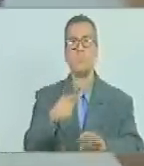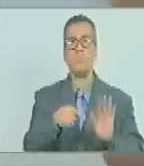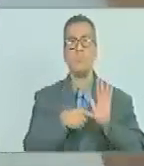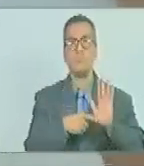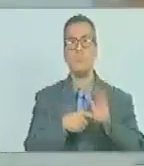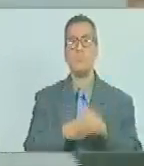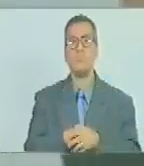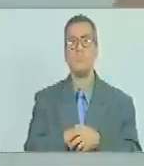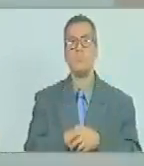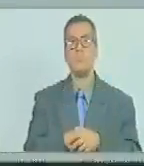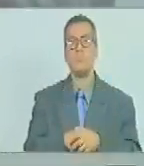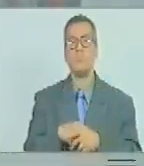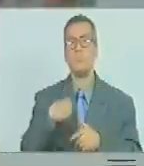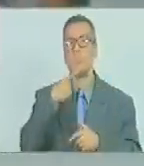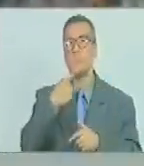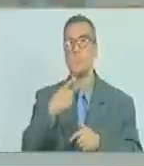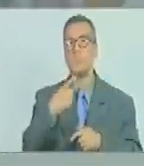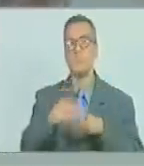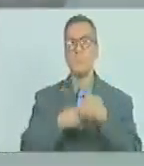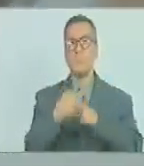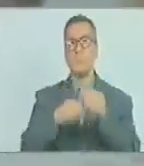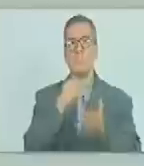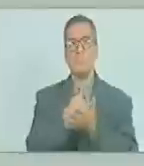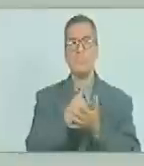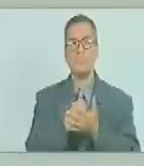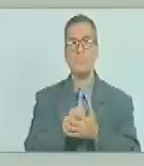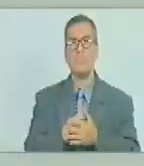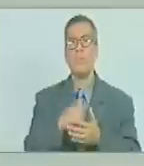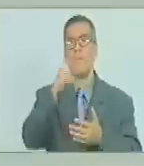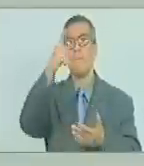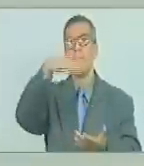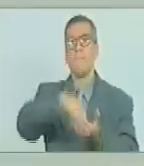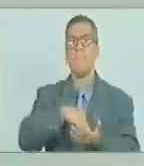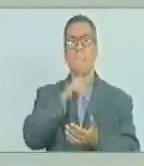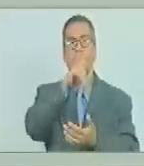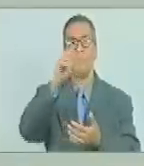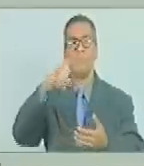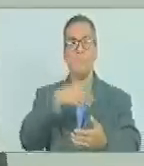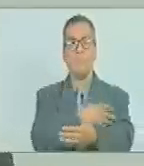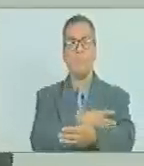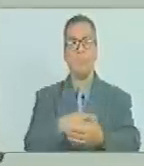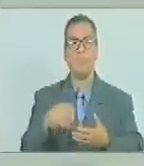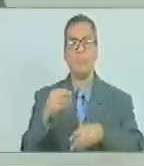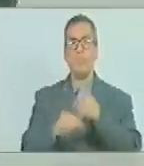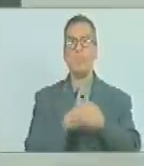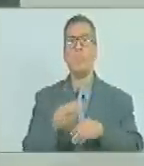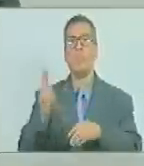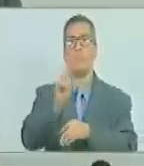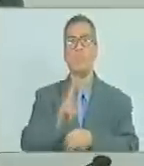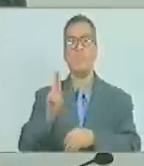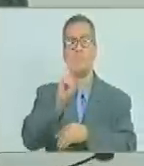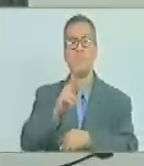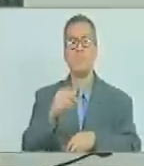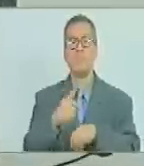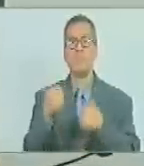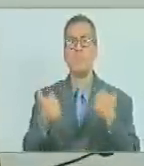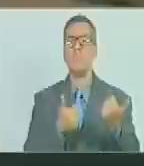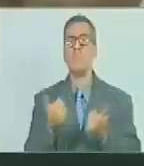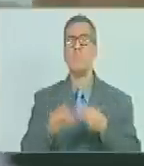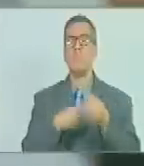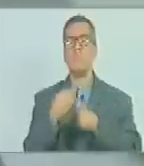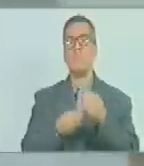parte. La confesión hace la prueba. ¿Dónde están esos 1.200 millones de dólares? ¿Para qué fueron utilizados? ¿En qué